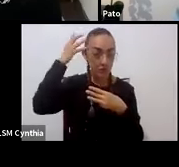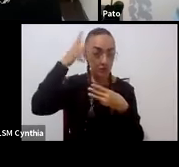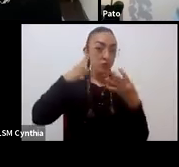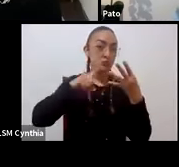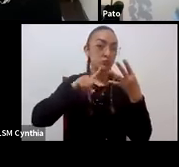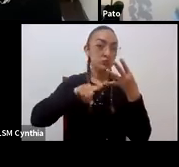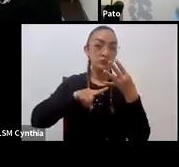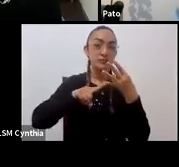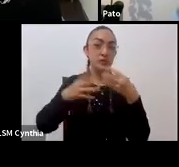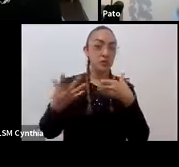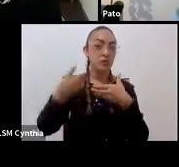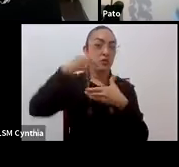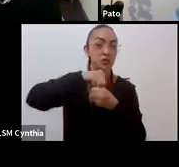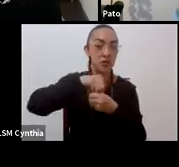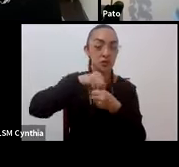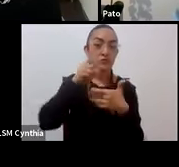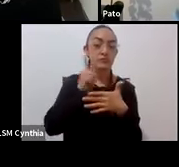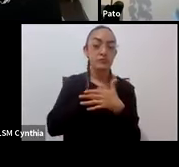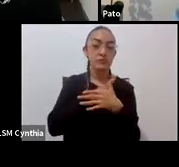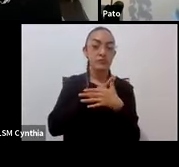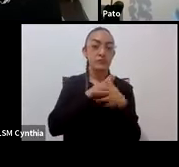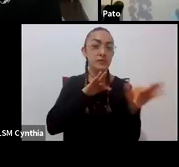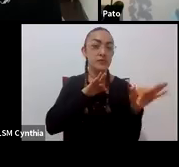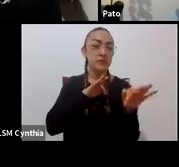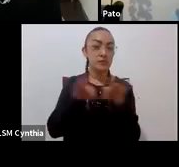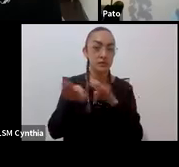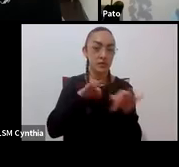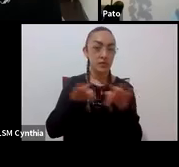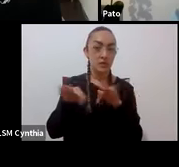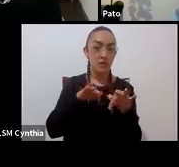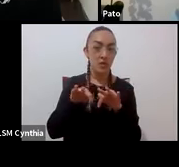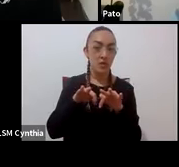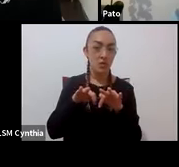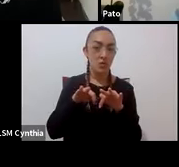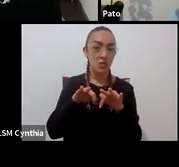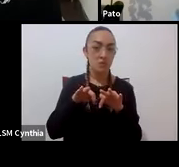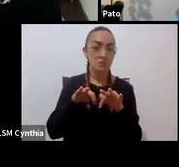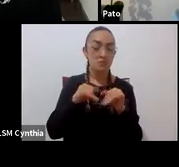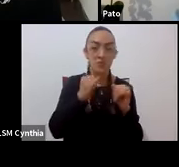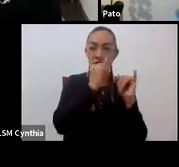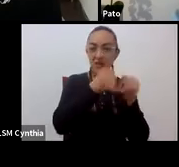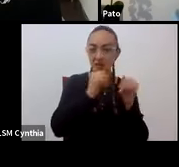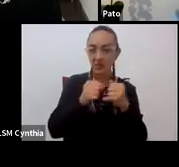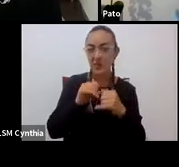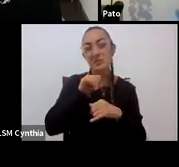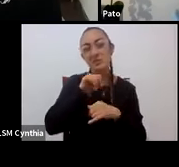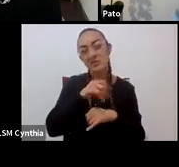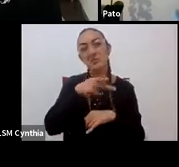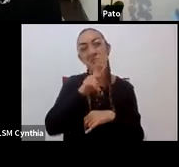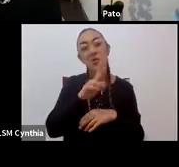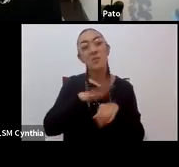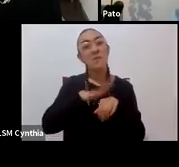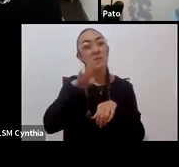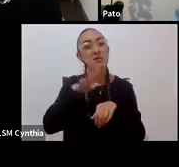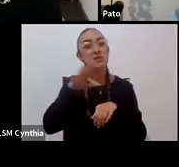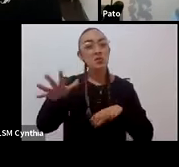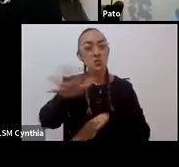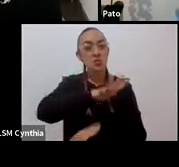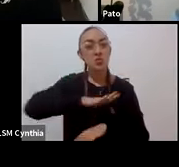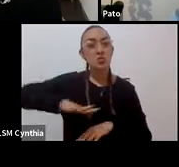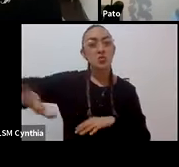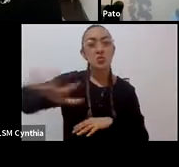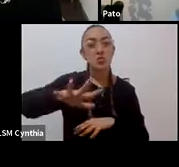trabajo, si bien que sí se desata de forma individual, al final del día debe de ser llevado al plano comunitario,